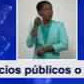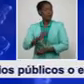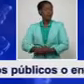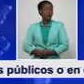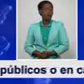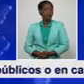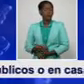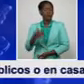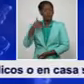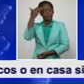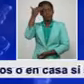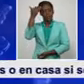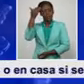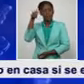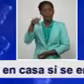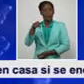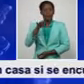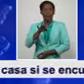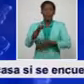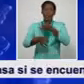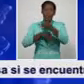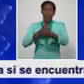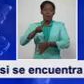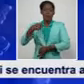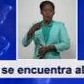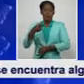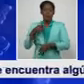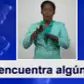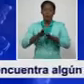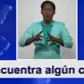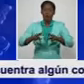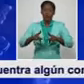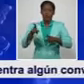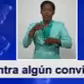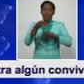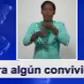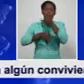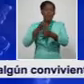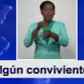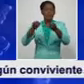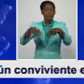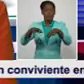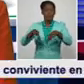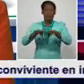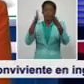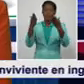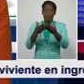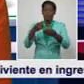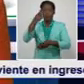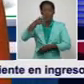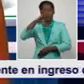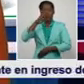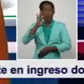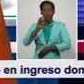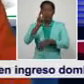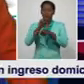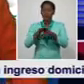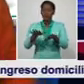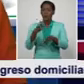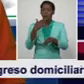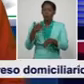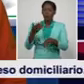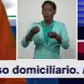estudio. Lo esperamos mañana para seguir compartiendo otros datos sobre la situación epidemiológica en el país. Lo esperamos. Ha sido la conferencia de prensa del